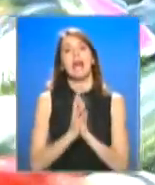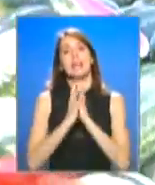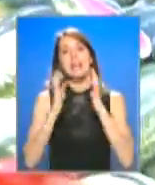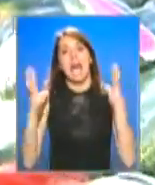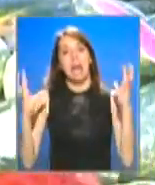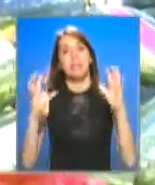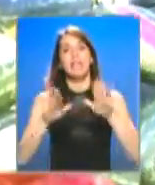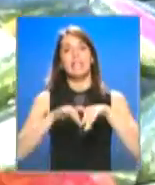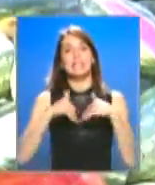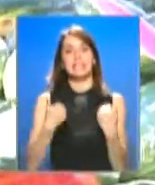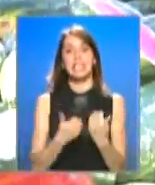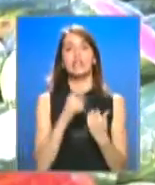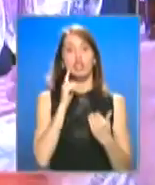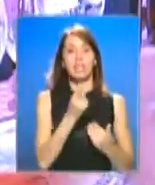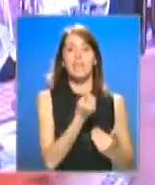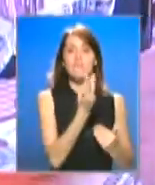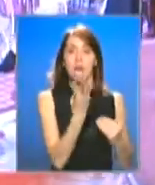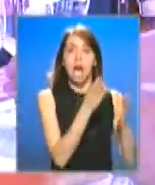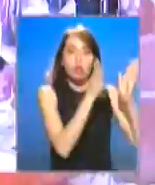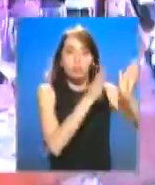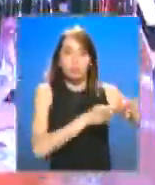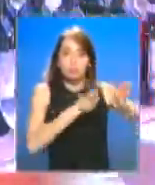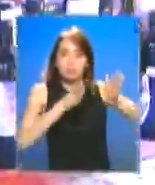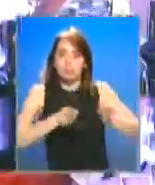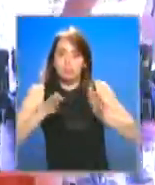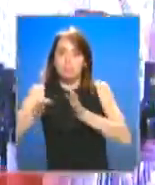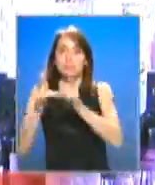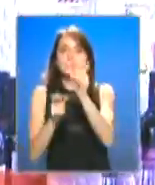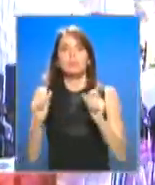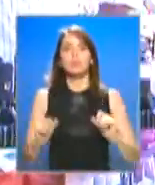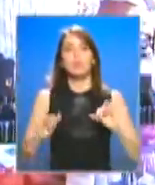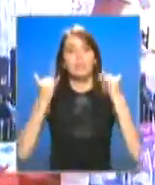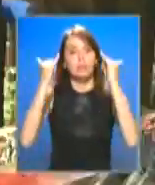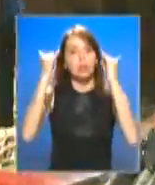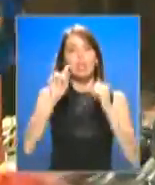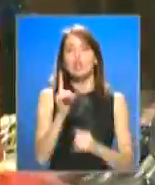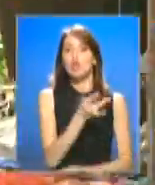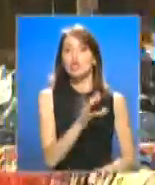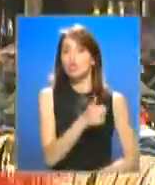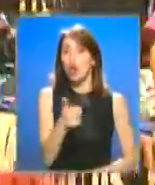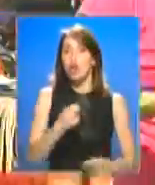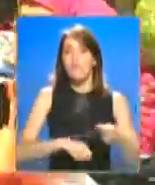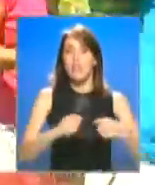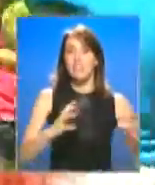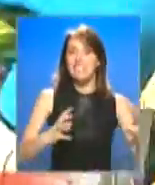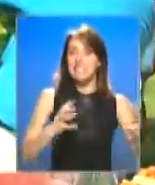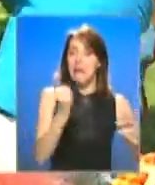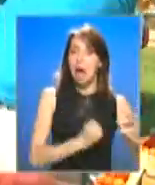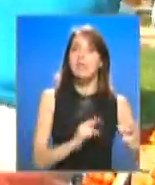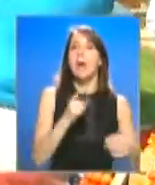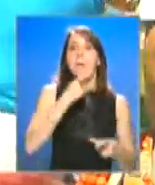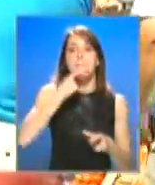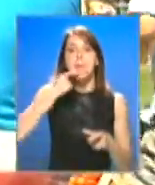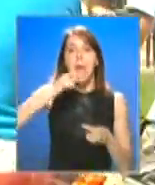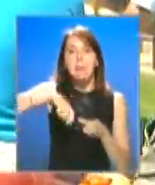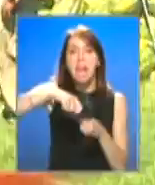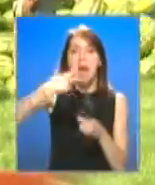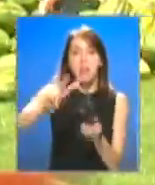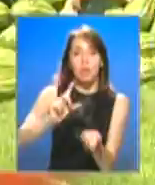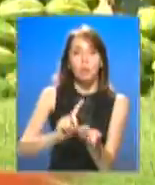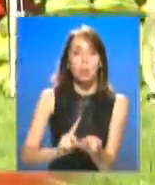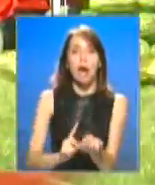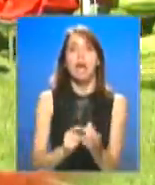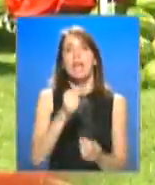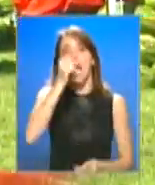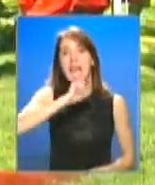grande. El estadio ha dispuesto varios stands para que la gente pueda disfrutar. Aquí no solo se venden sandías, también se venden mermeladas de la zona,